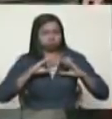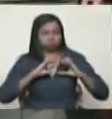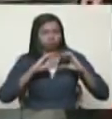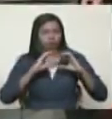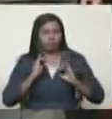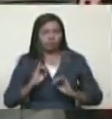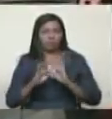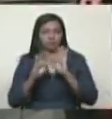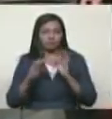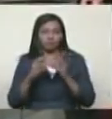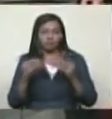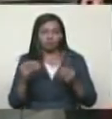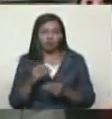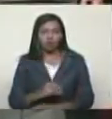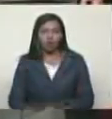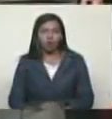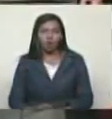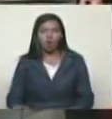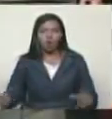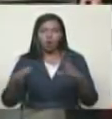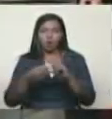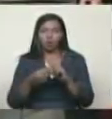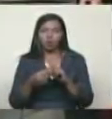logrando cada vez más la unión